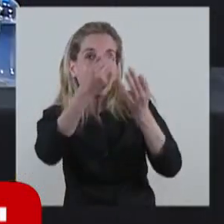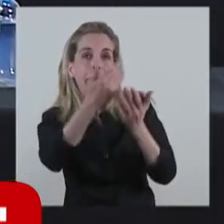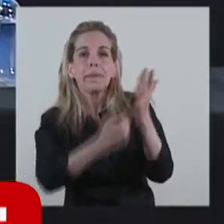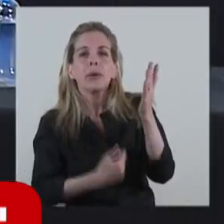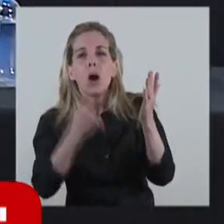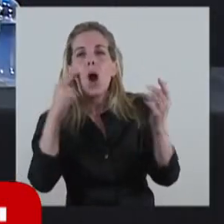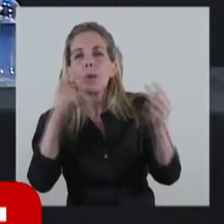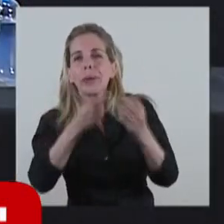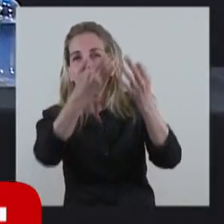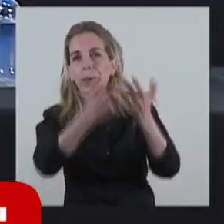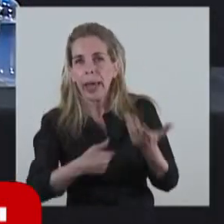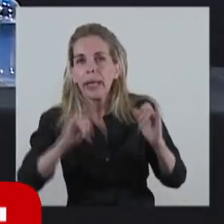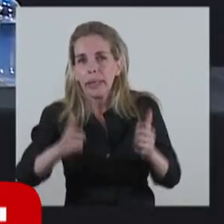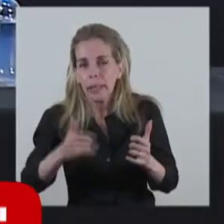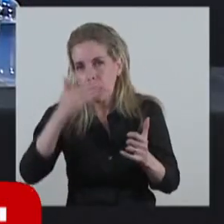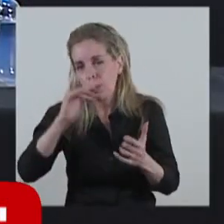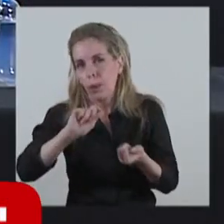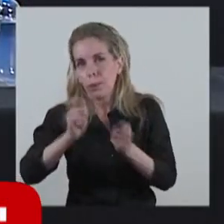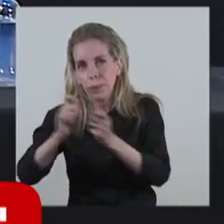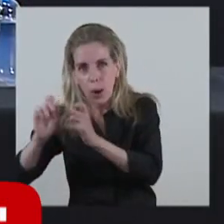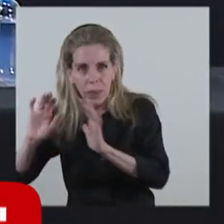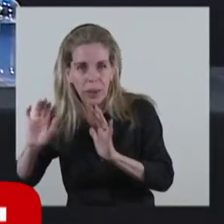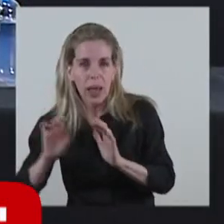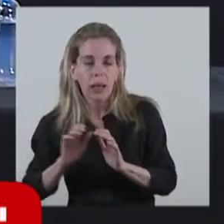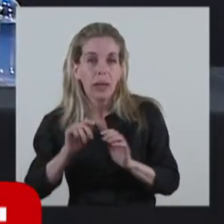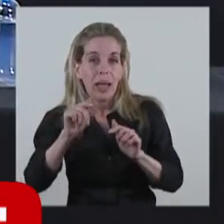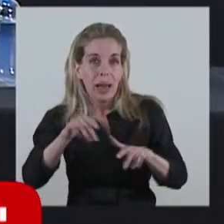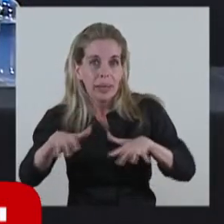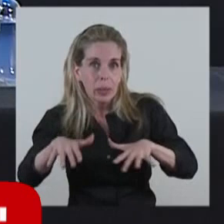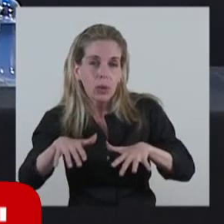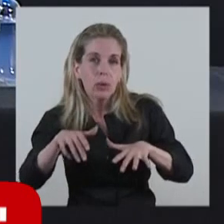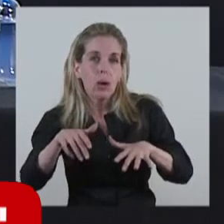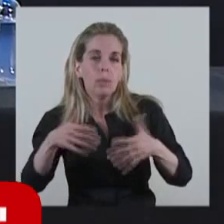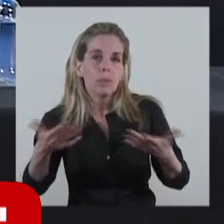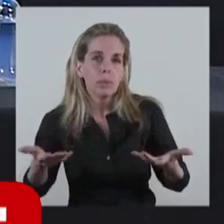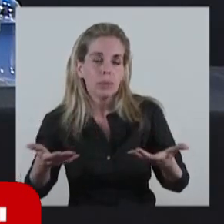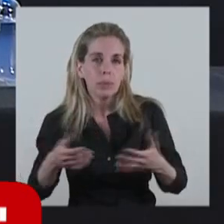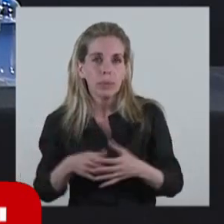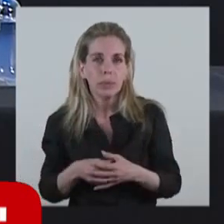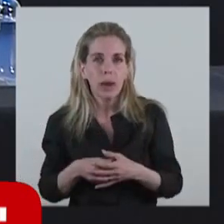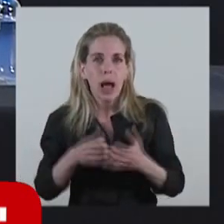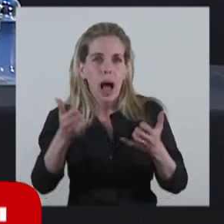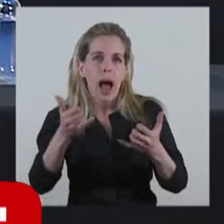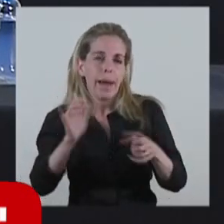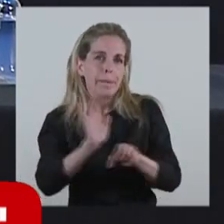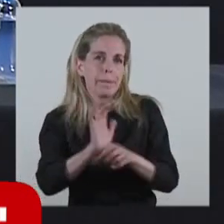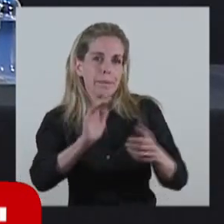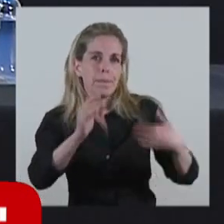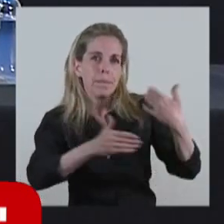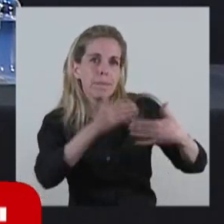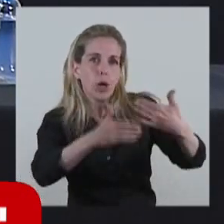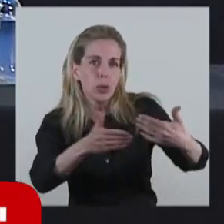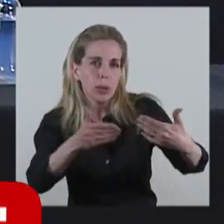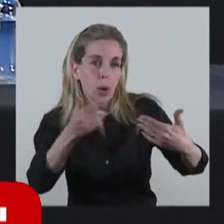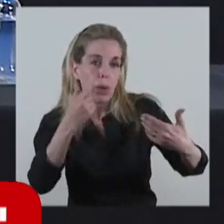y que eventualmente serán modificadas cuando se pueda. En ese contexto, obviamente que hay todo un proceso en el cual al principio hay